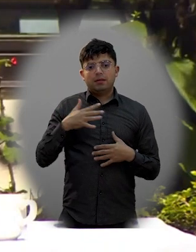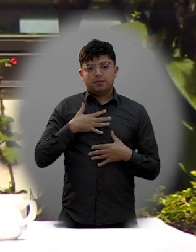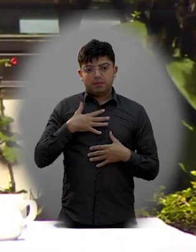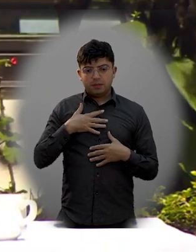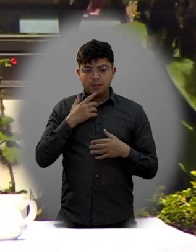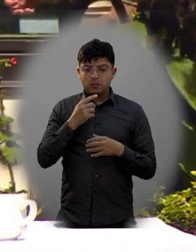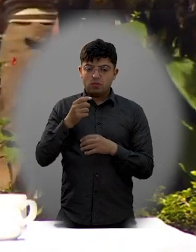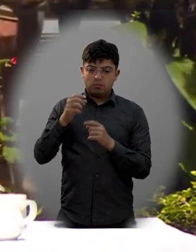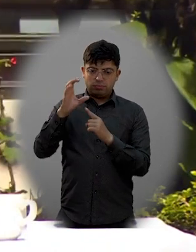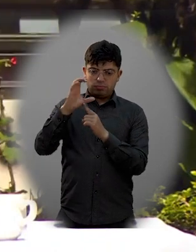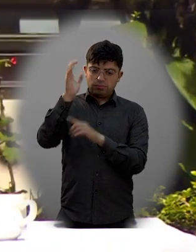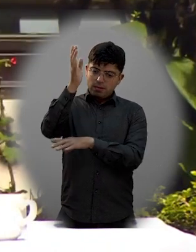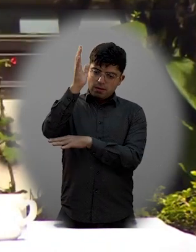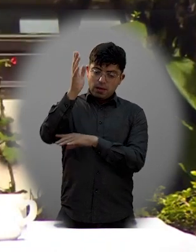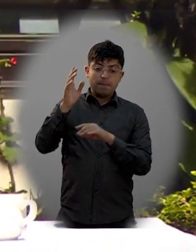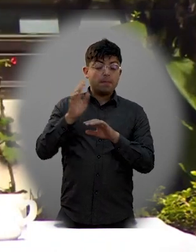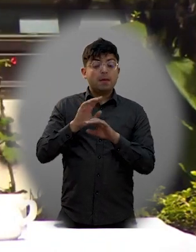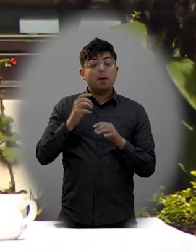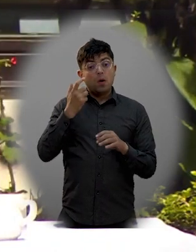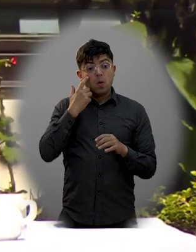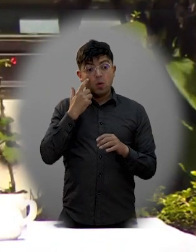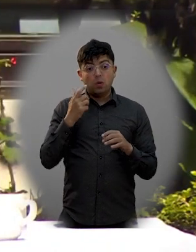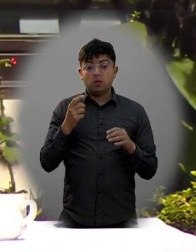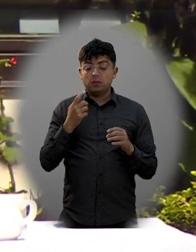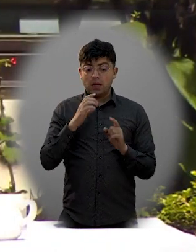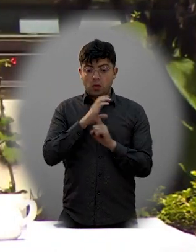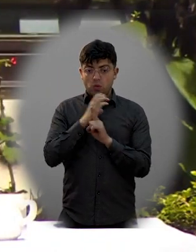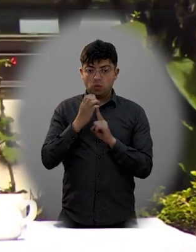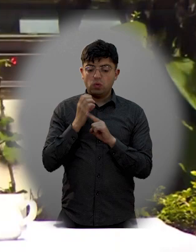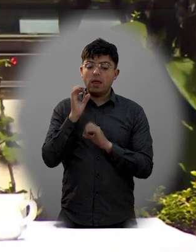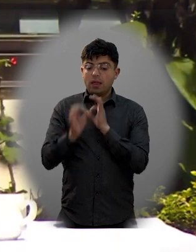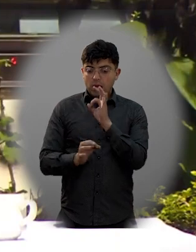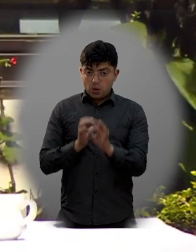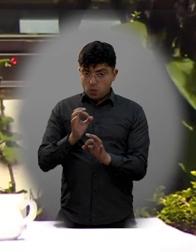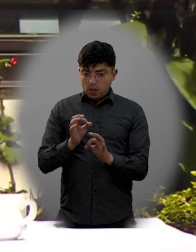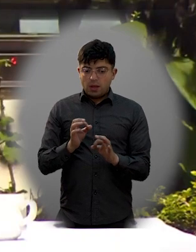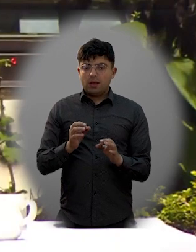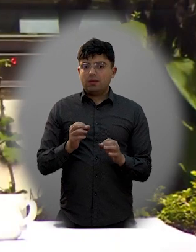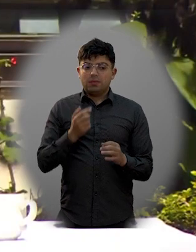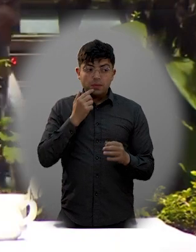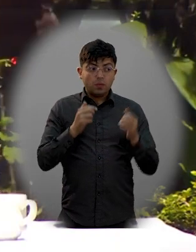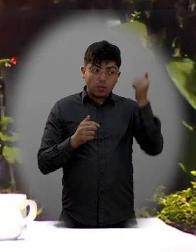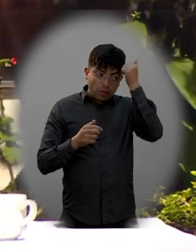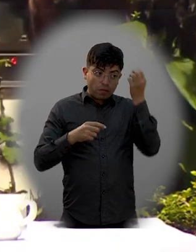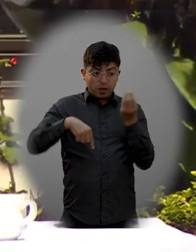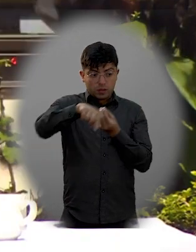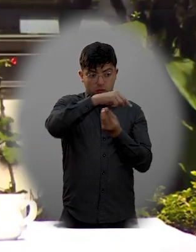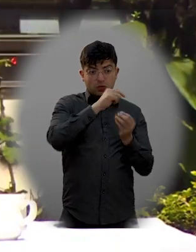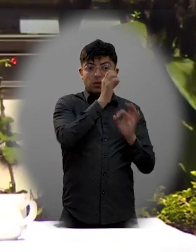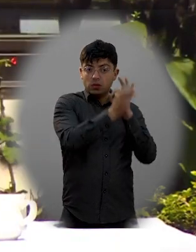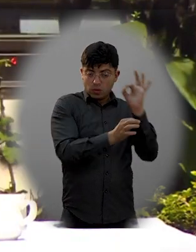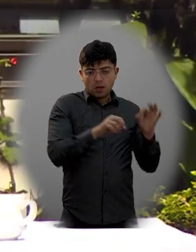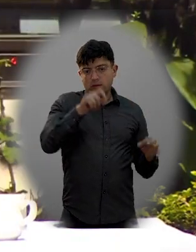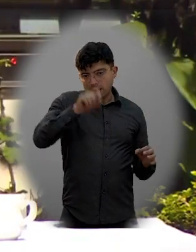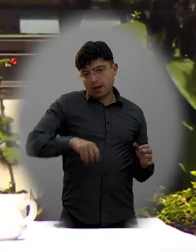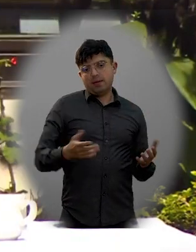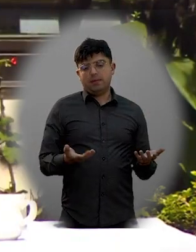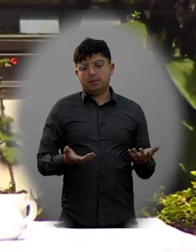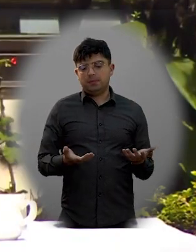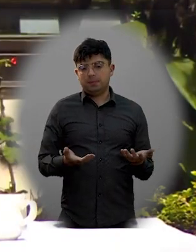profesora catedrática, y es que no puede haber una cultura del cuidado si no cuidamos a nuestros maestros y maestras, si